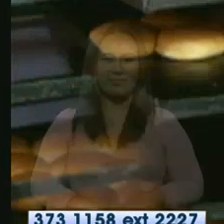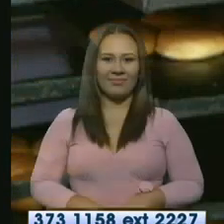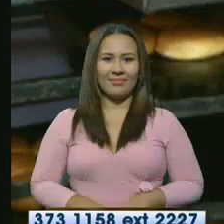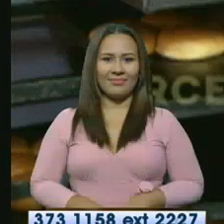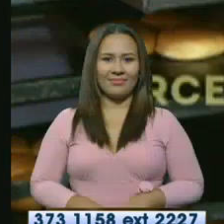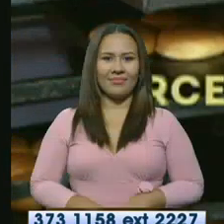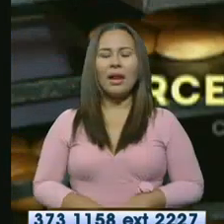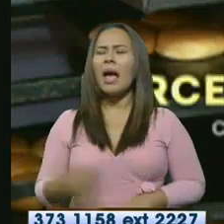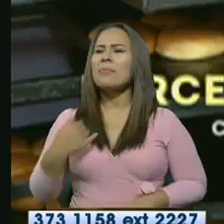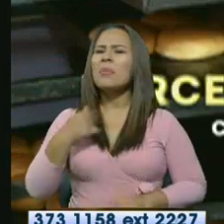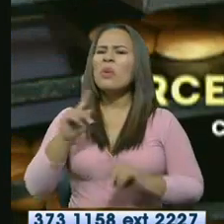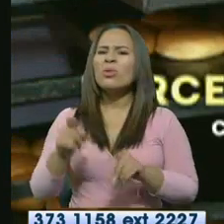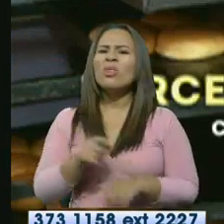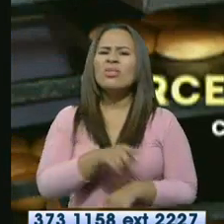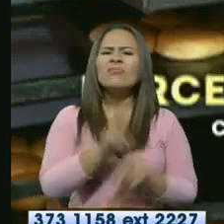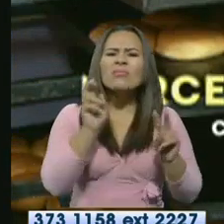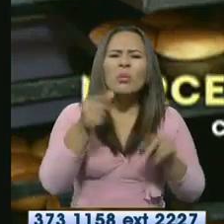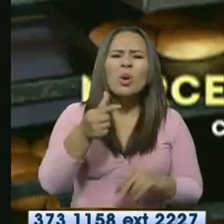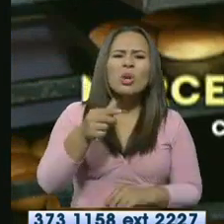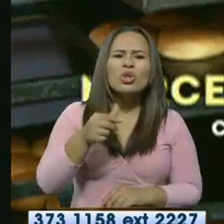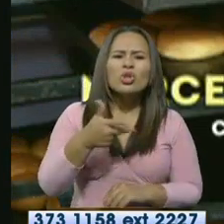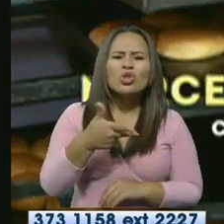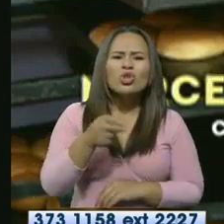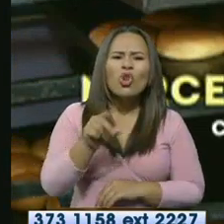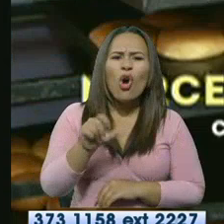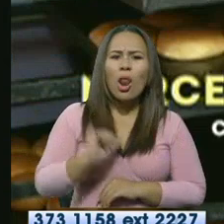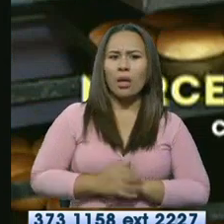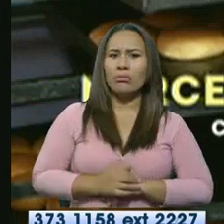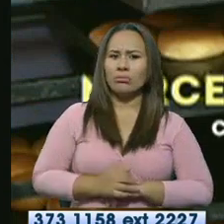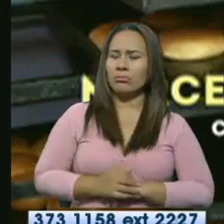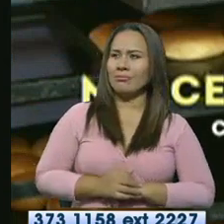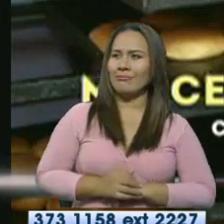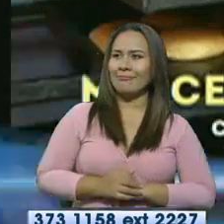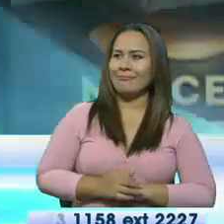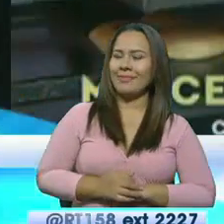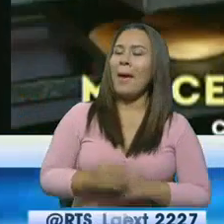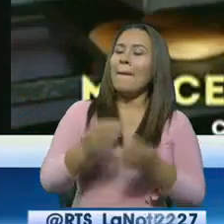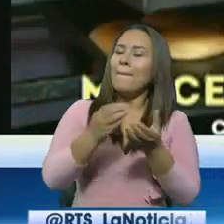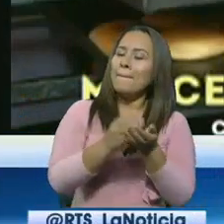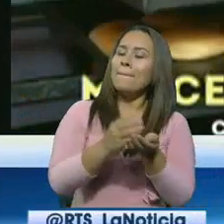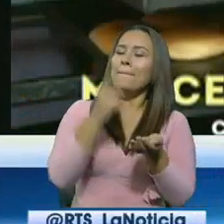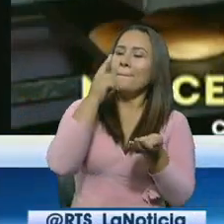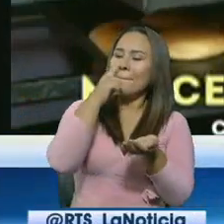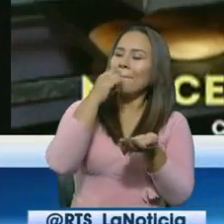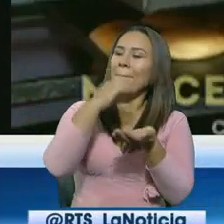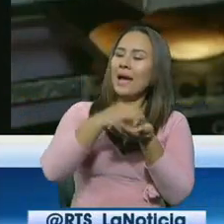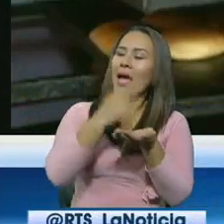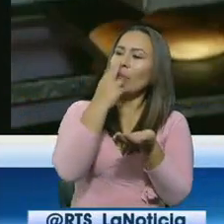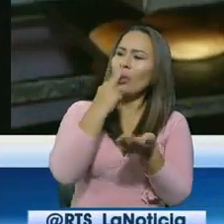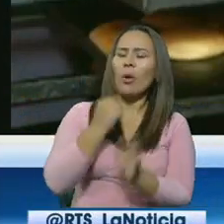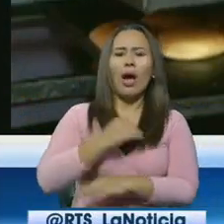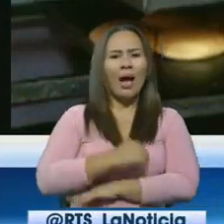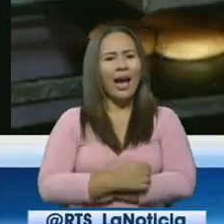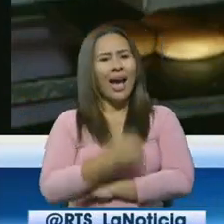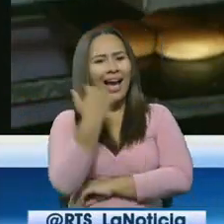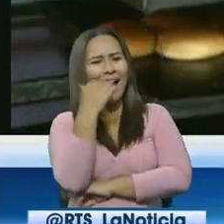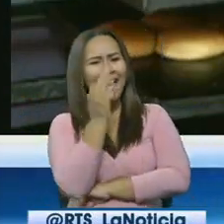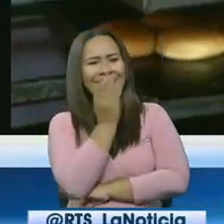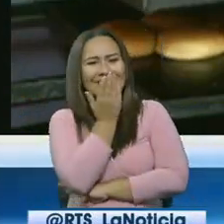Miren y preguntan qué es cholas, yo les digo, es un pancito relleno con dulcecito, esas son las cholas. Ah, yo pensé que